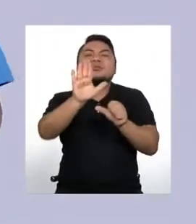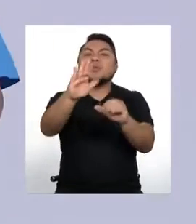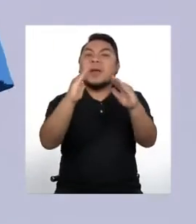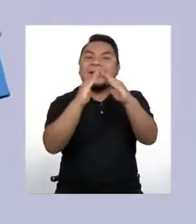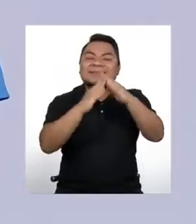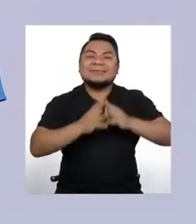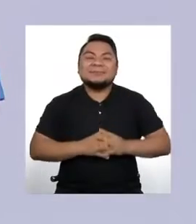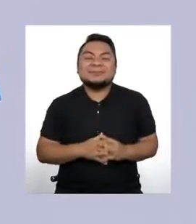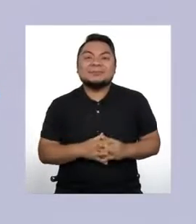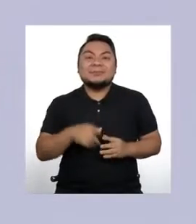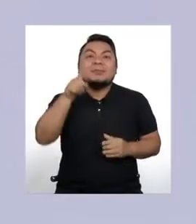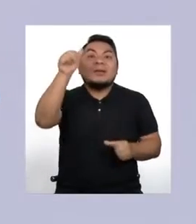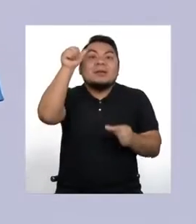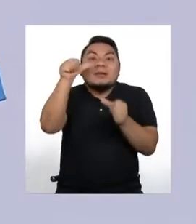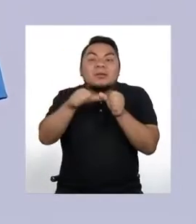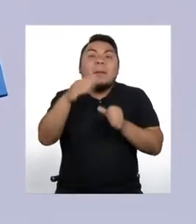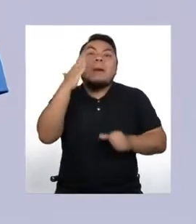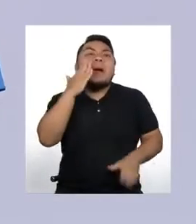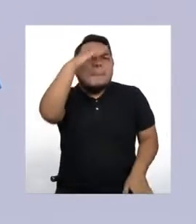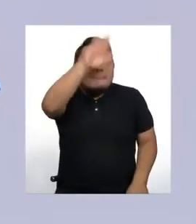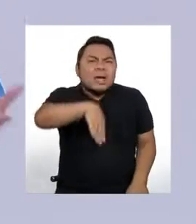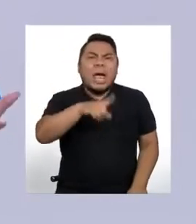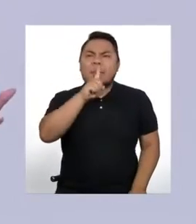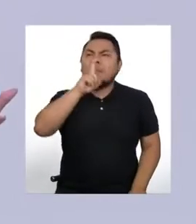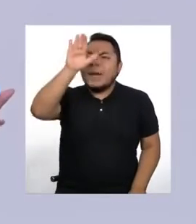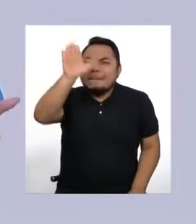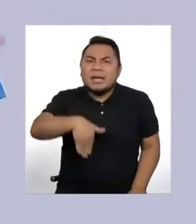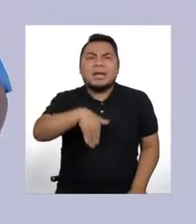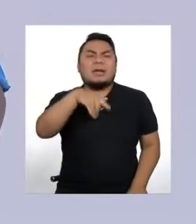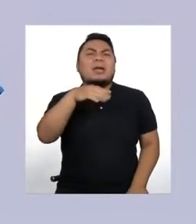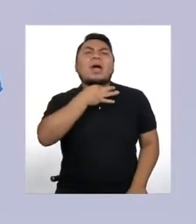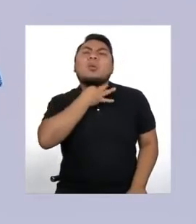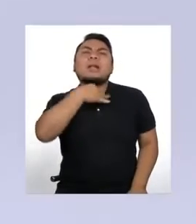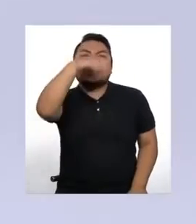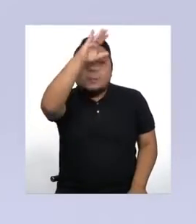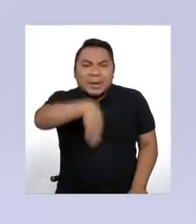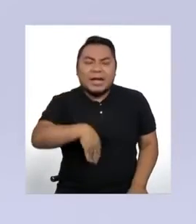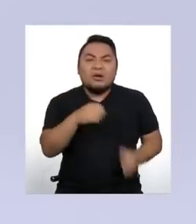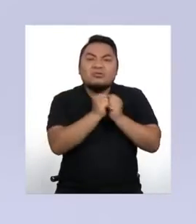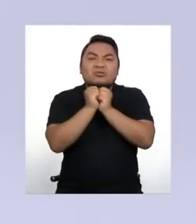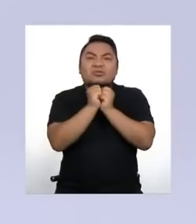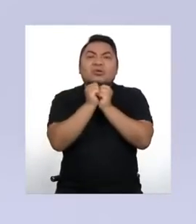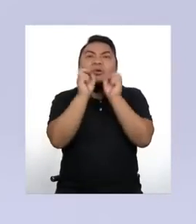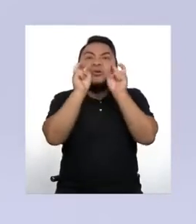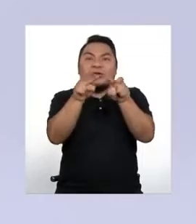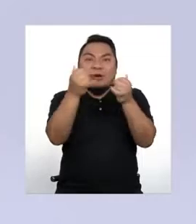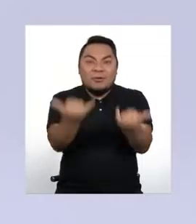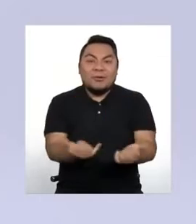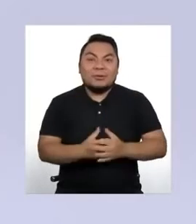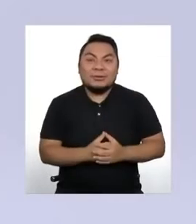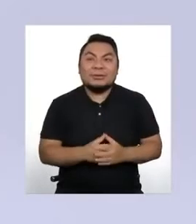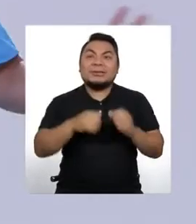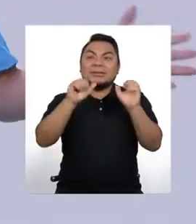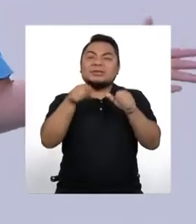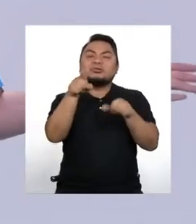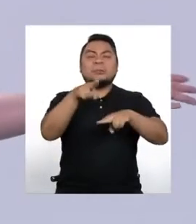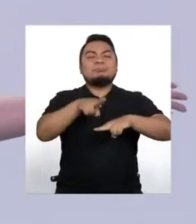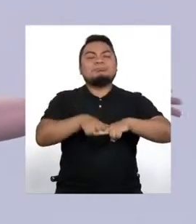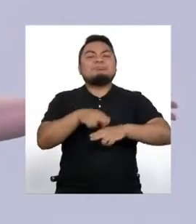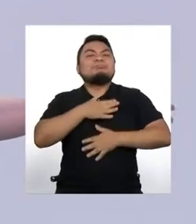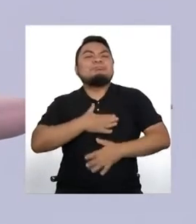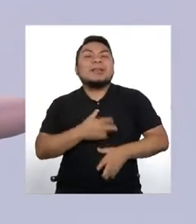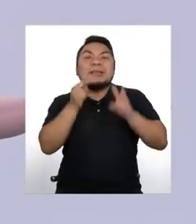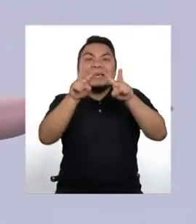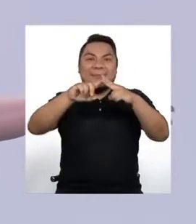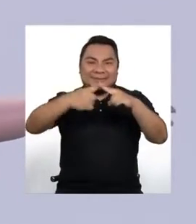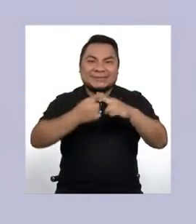Hoy les traemos un nuevo programa producido por el Ministerio de Educación, elaborado para niñas y niños